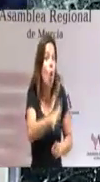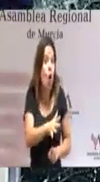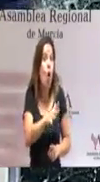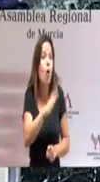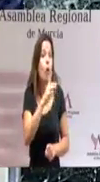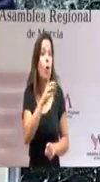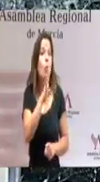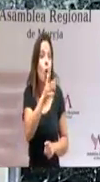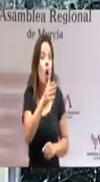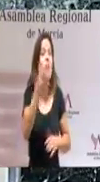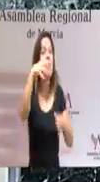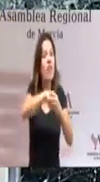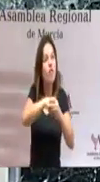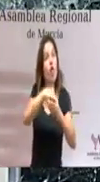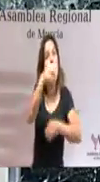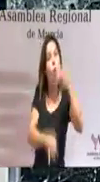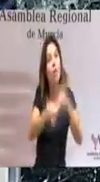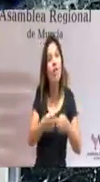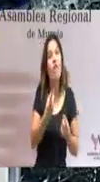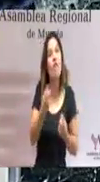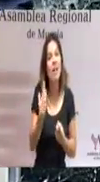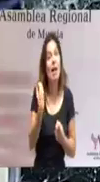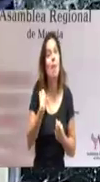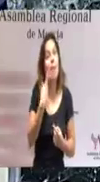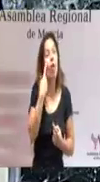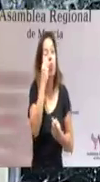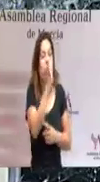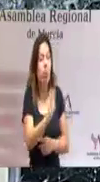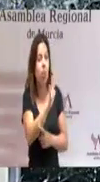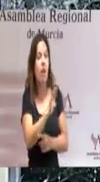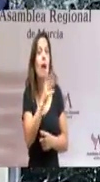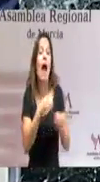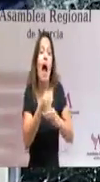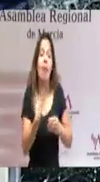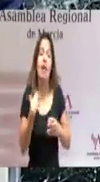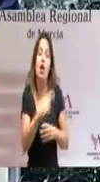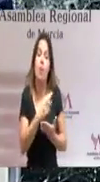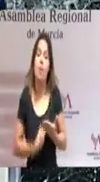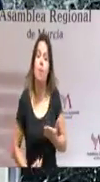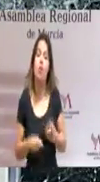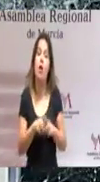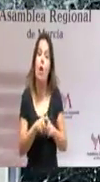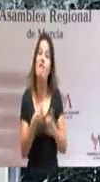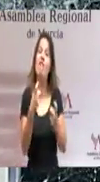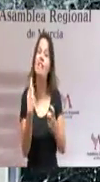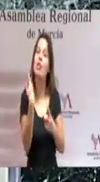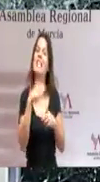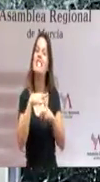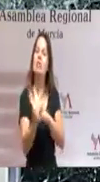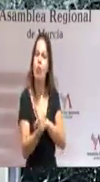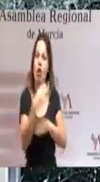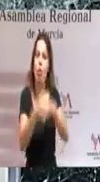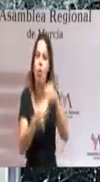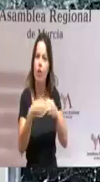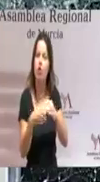por las causas procesales que tiene usted pendiente sobre sus hombros y que hacen que la región de Murcia esté pendiente de una situación